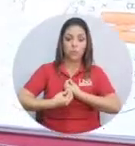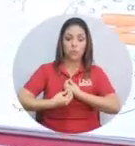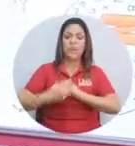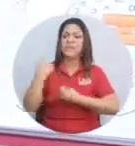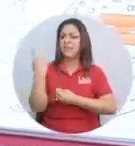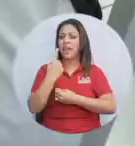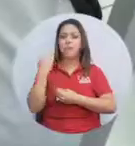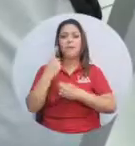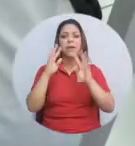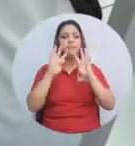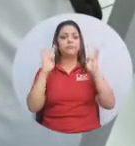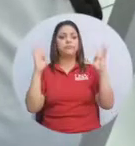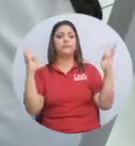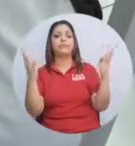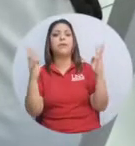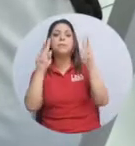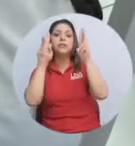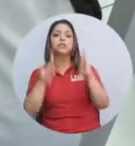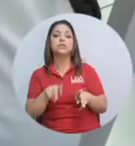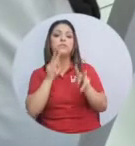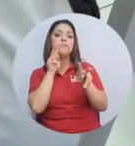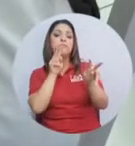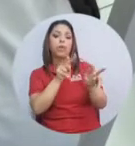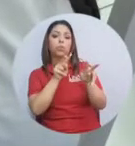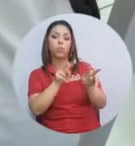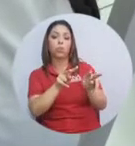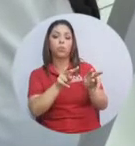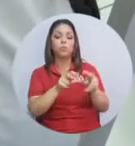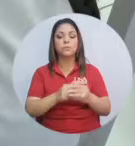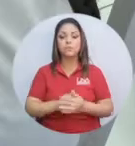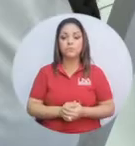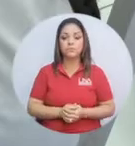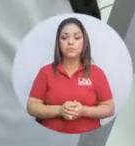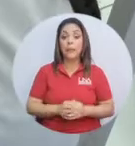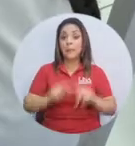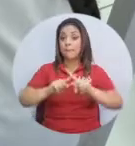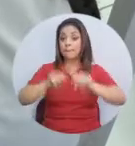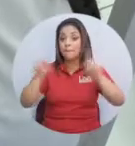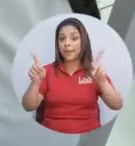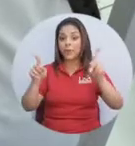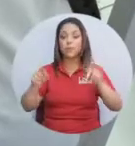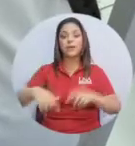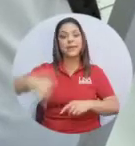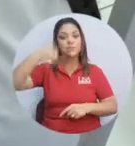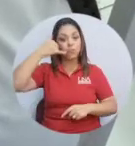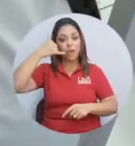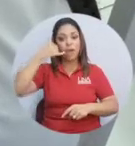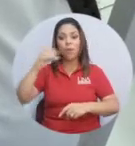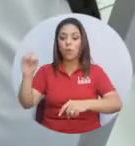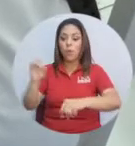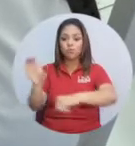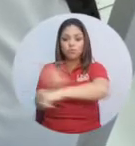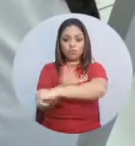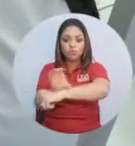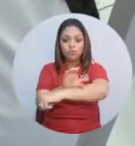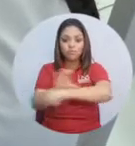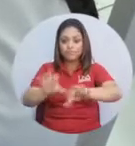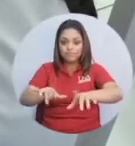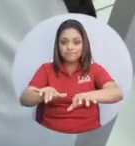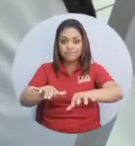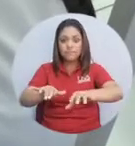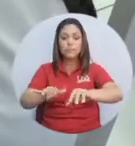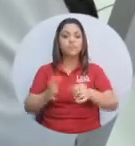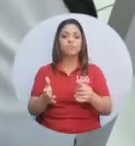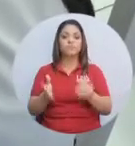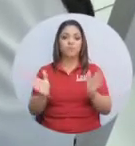bully, siempre tiene que haber alguien que los vea. En el caso del ciberbullying, si bien es cierto,